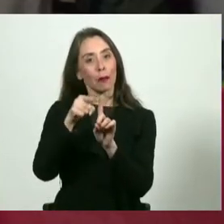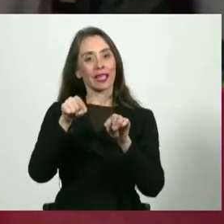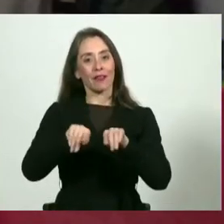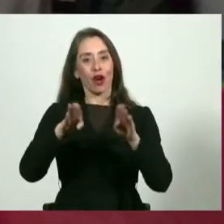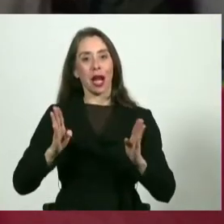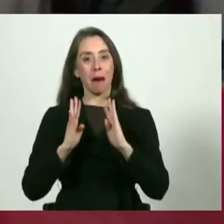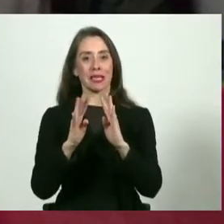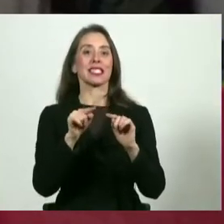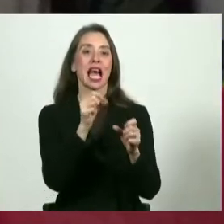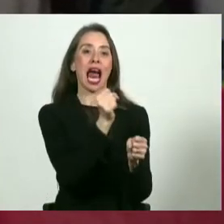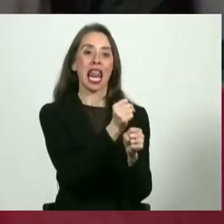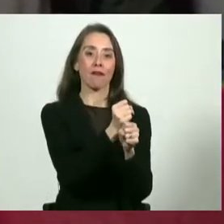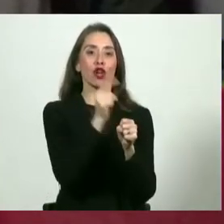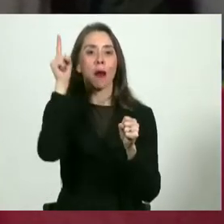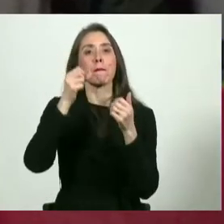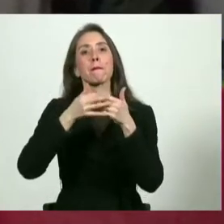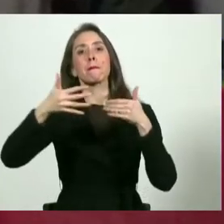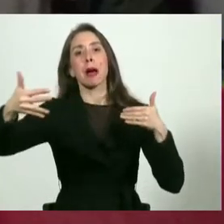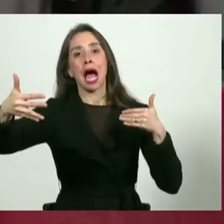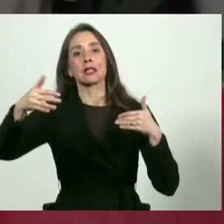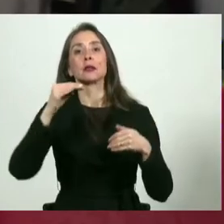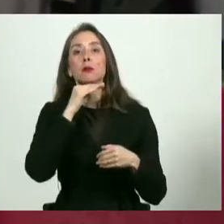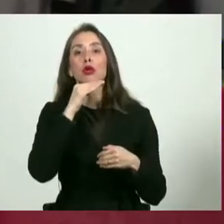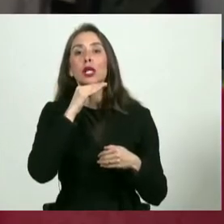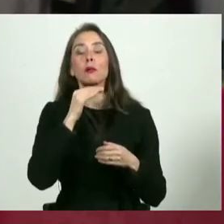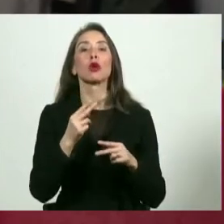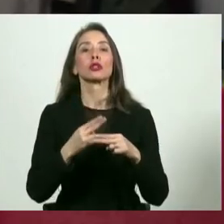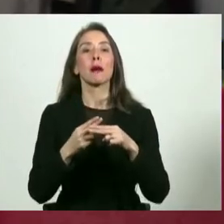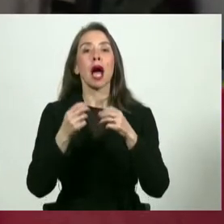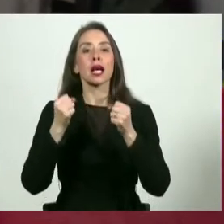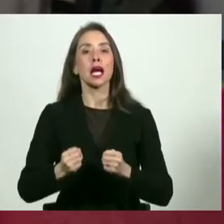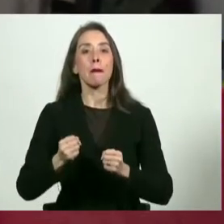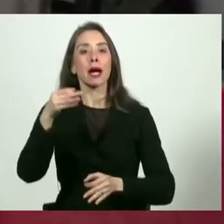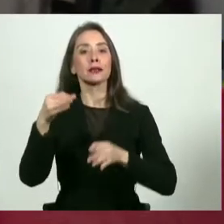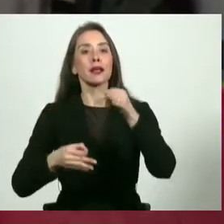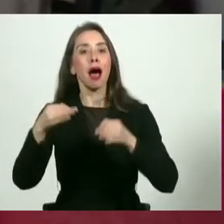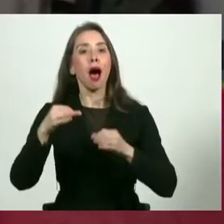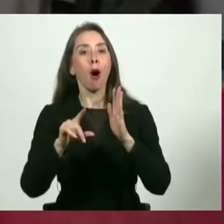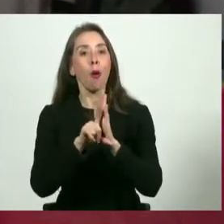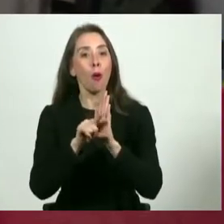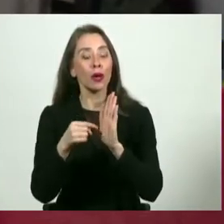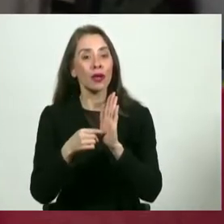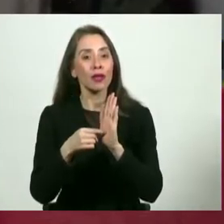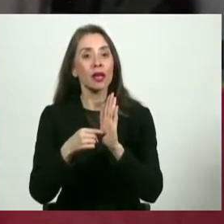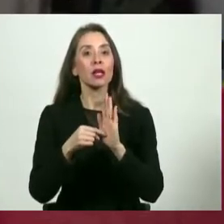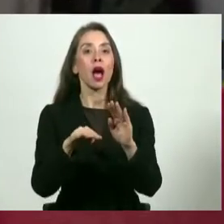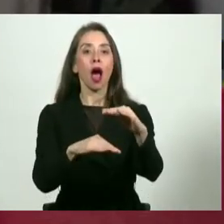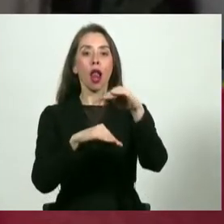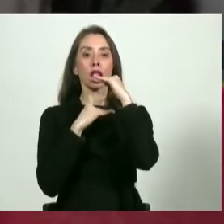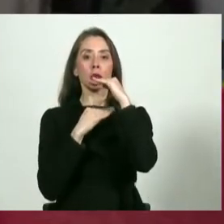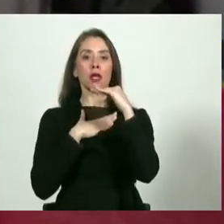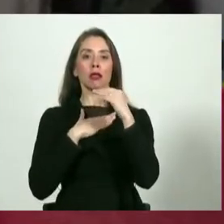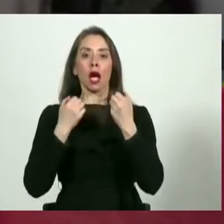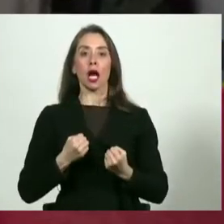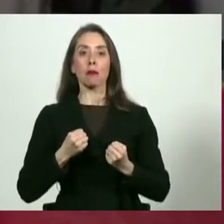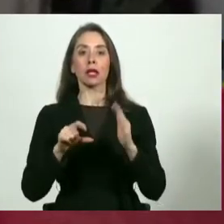materia laboral, pero es el tema, por ejemplo, de capacidad jurídica. La limitación de la capacidad jurídica, es decir,